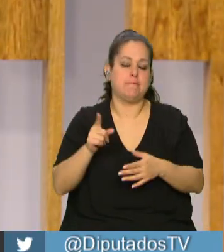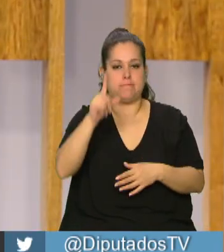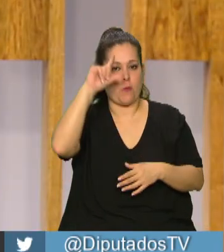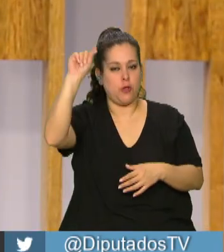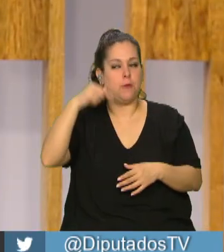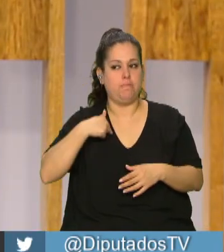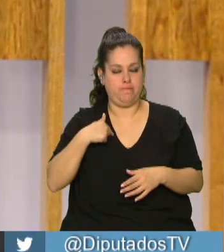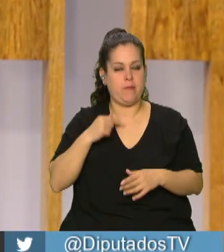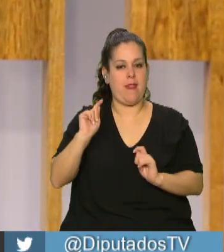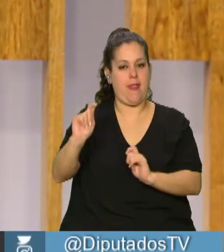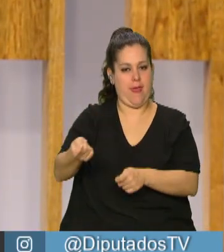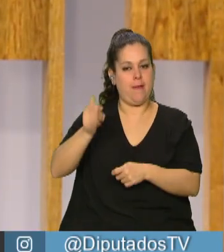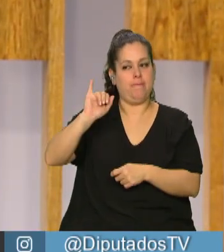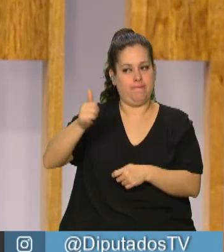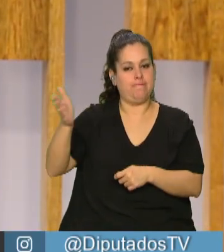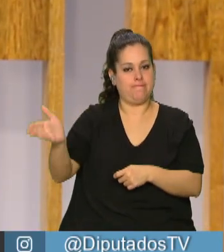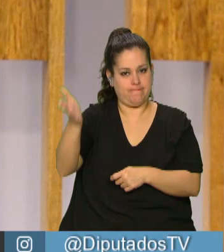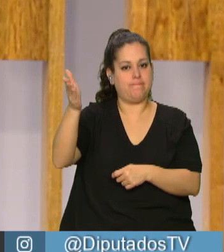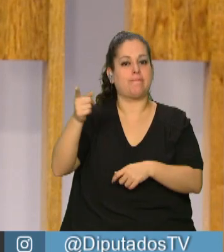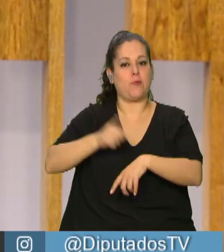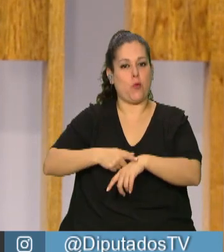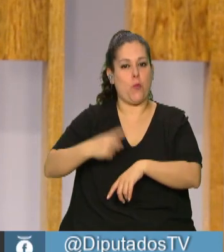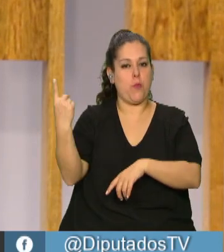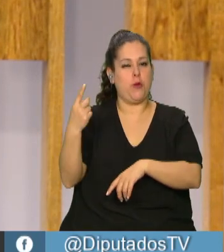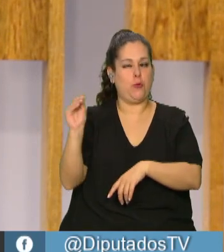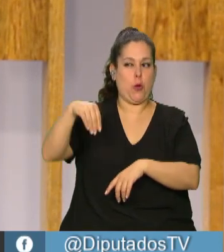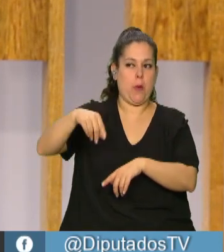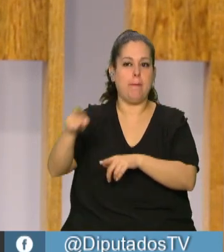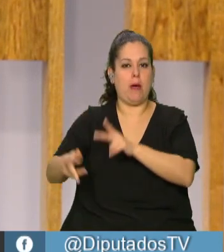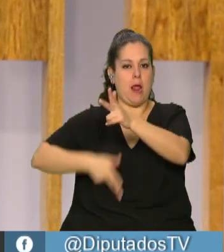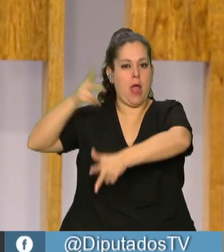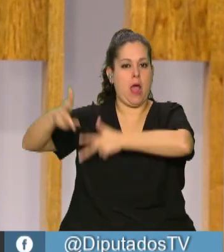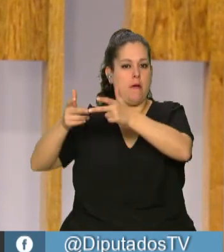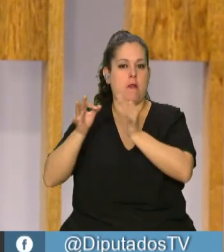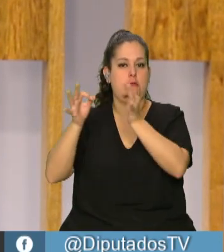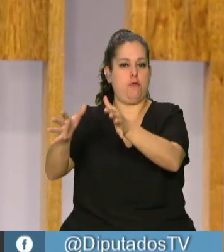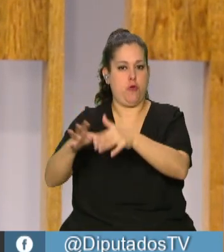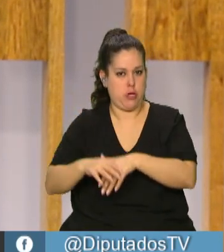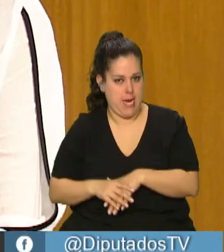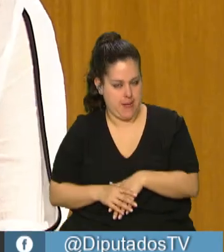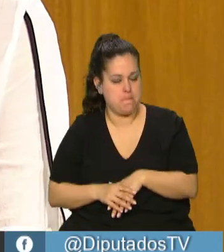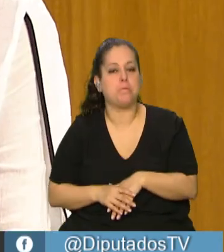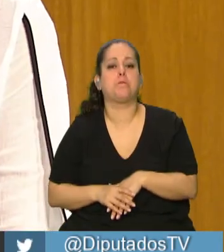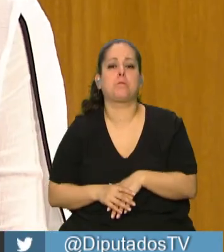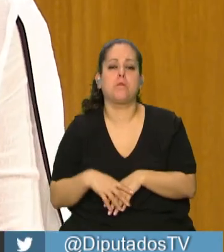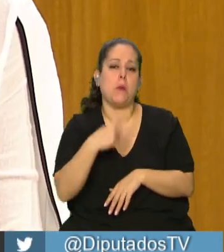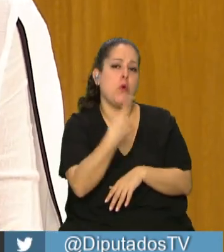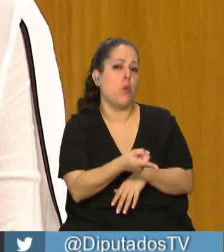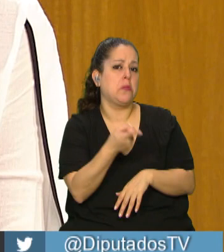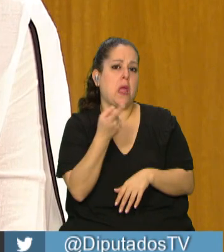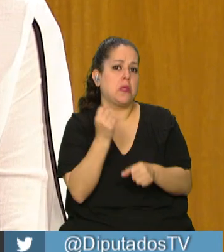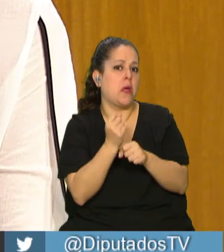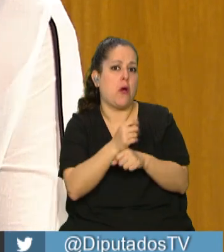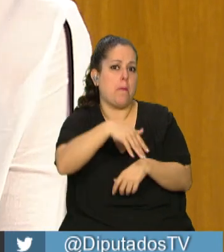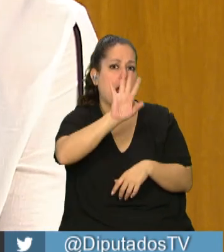tratando de que cada diputado pueda expresarse en lo que quiere, ¿no? ¿cuál es la tarea más difícil dentro del